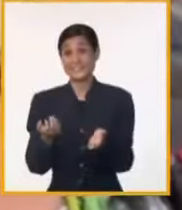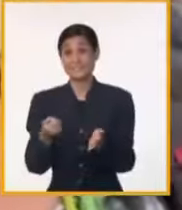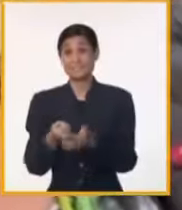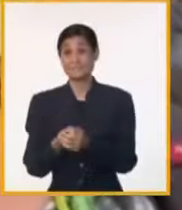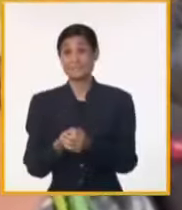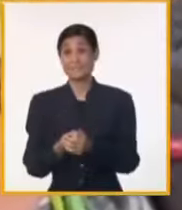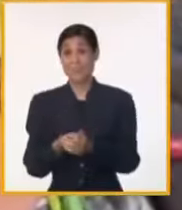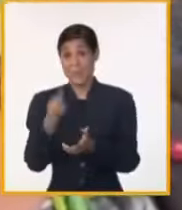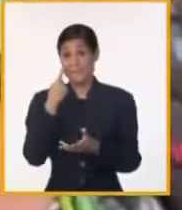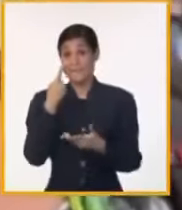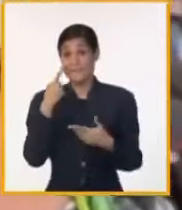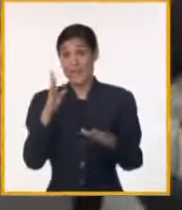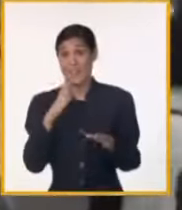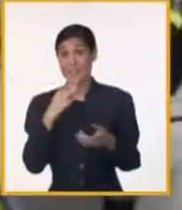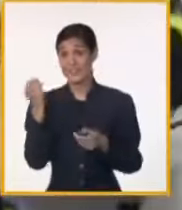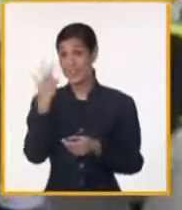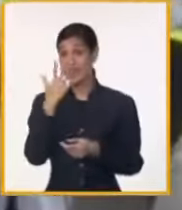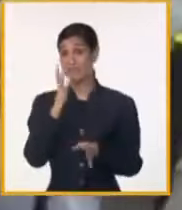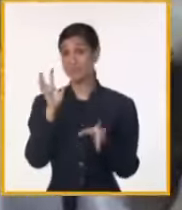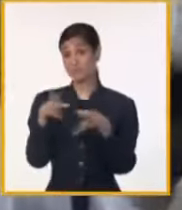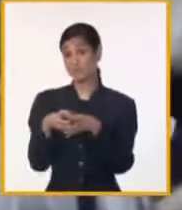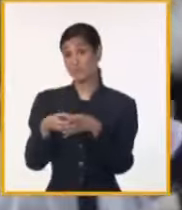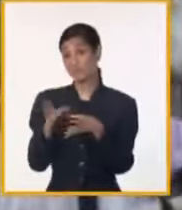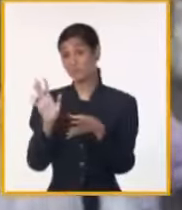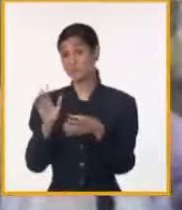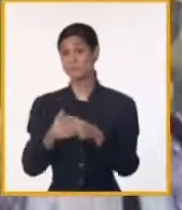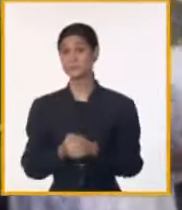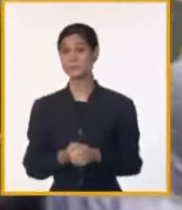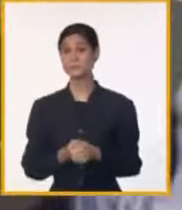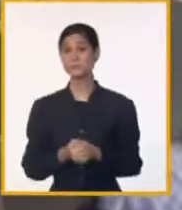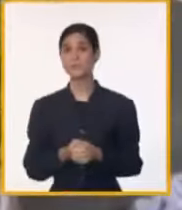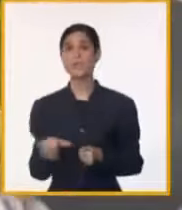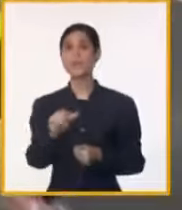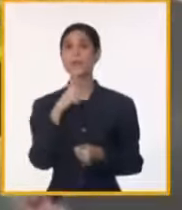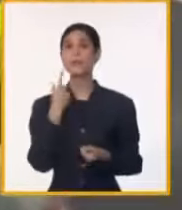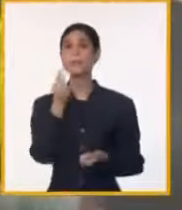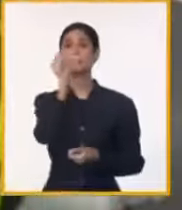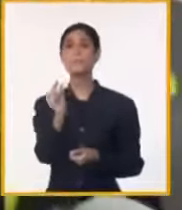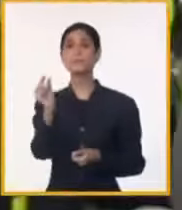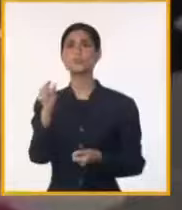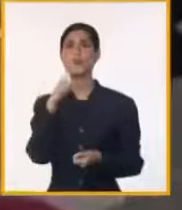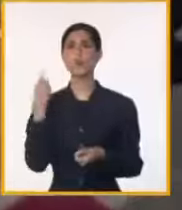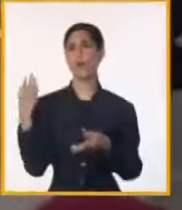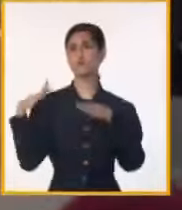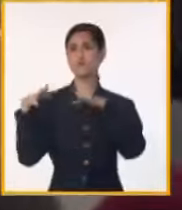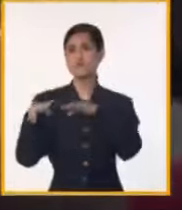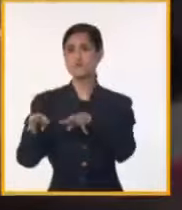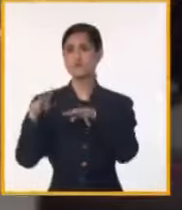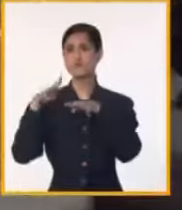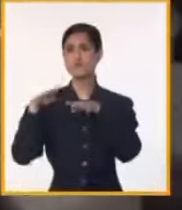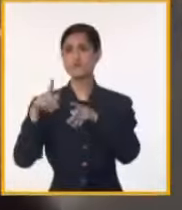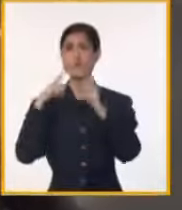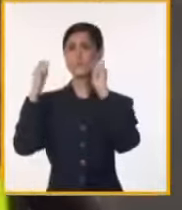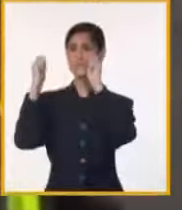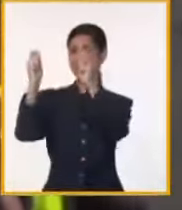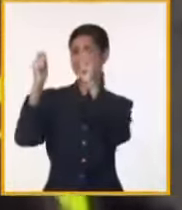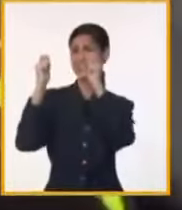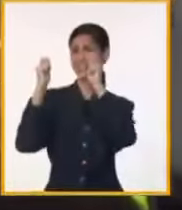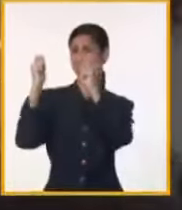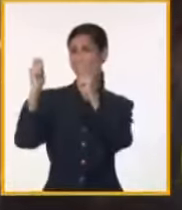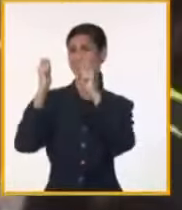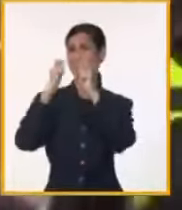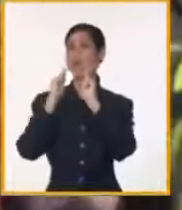parece que desea netanyahu también decenas de miles de manifestantes se movilizaron por el centro de Londres durante la marcha